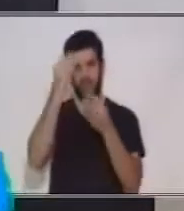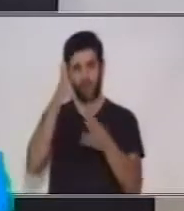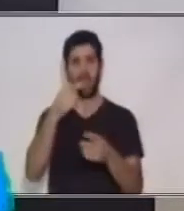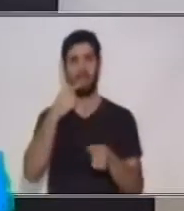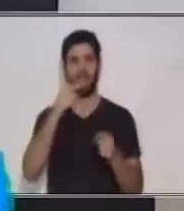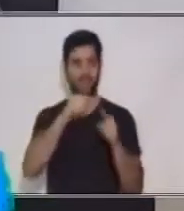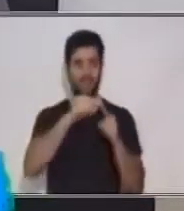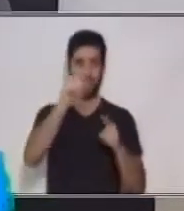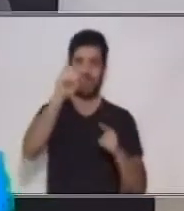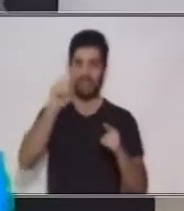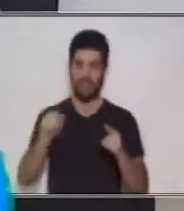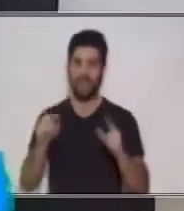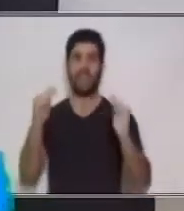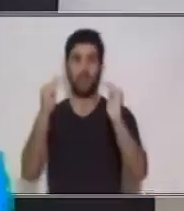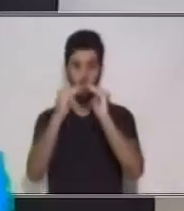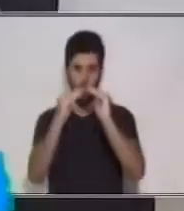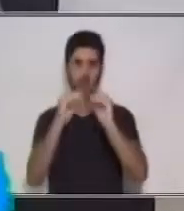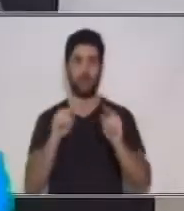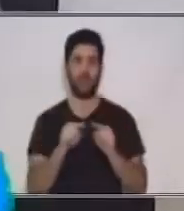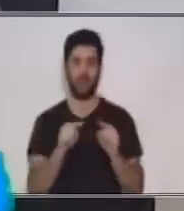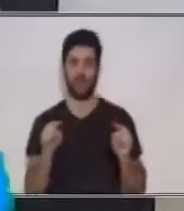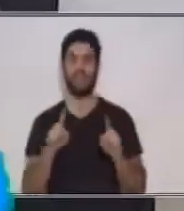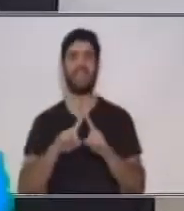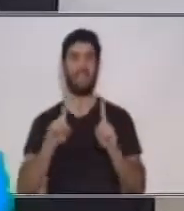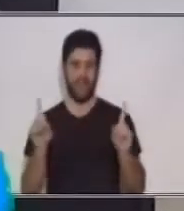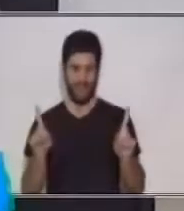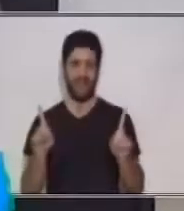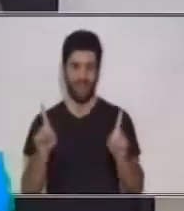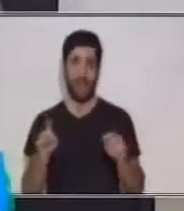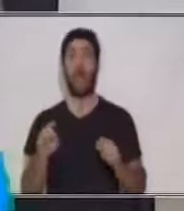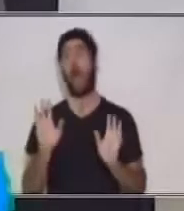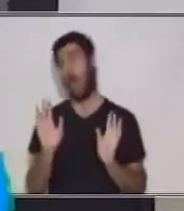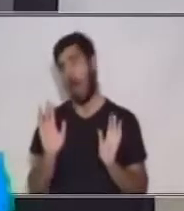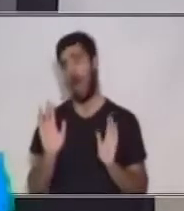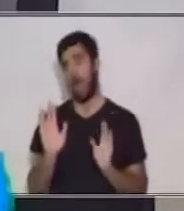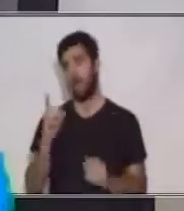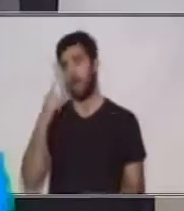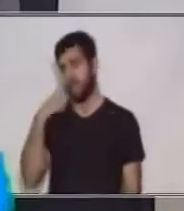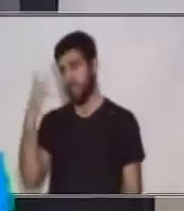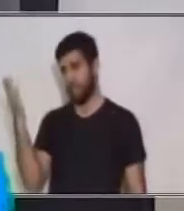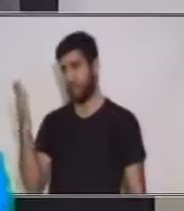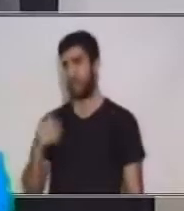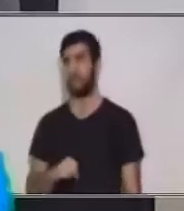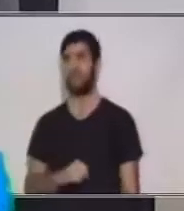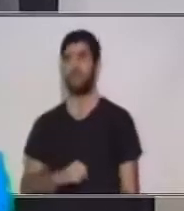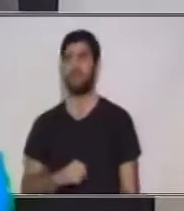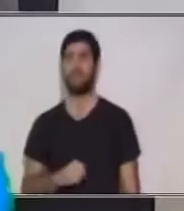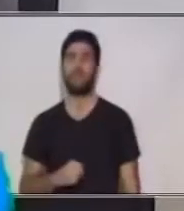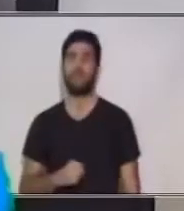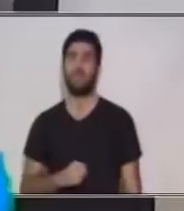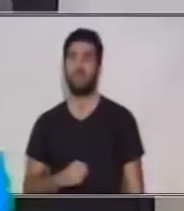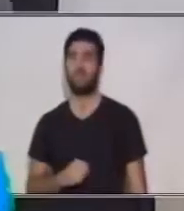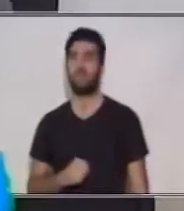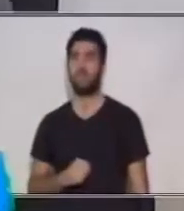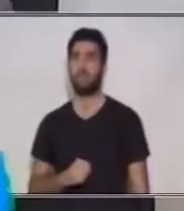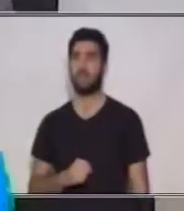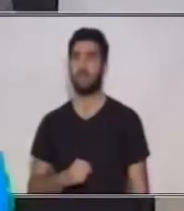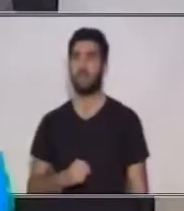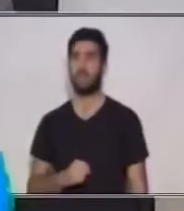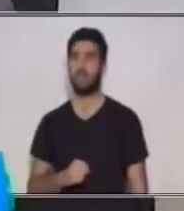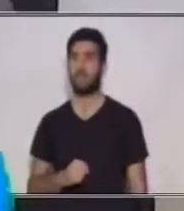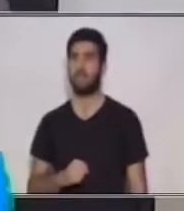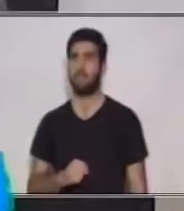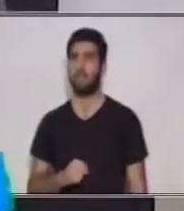¿de acuerdo? Entonces vean, dice, es un tipo de triángulo que tiene 2 lados iguales y uno más